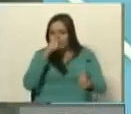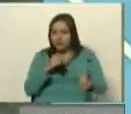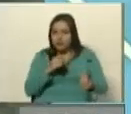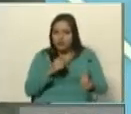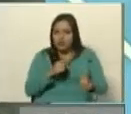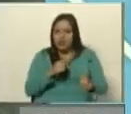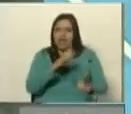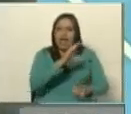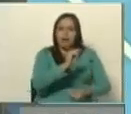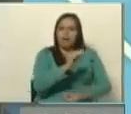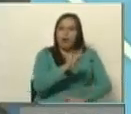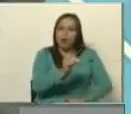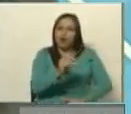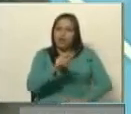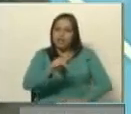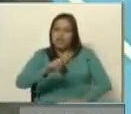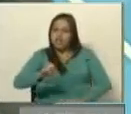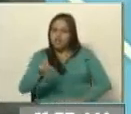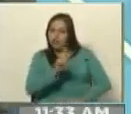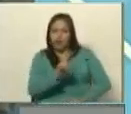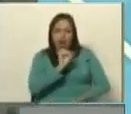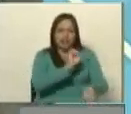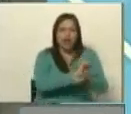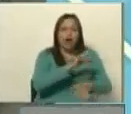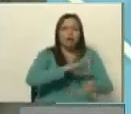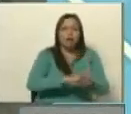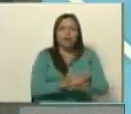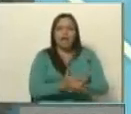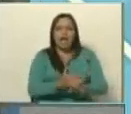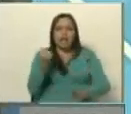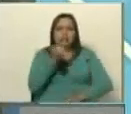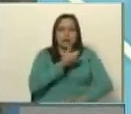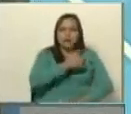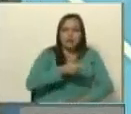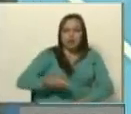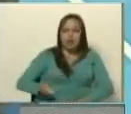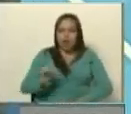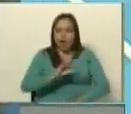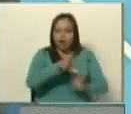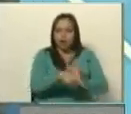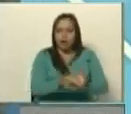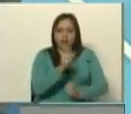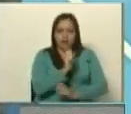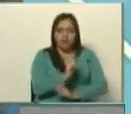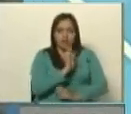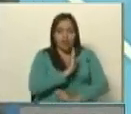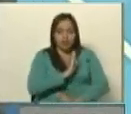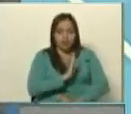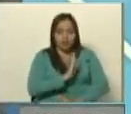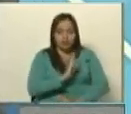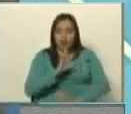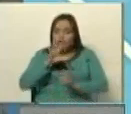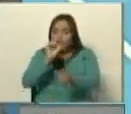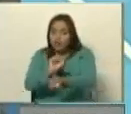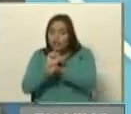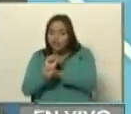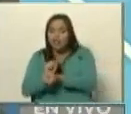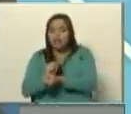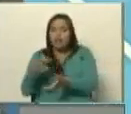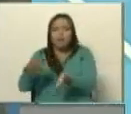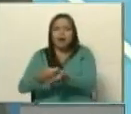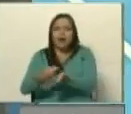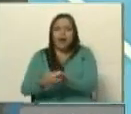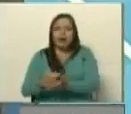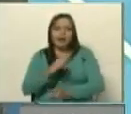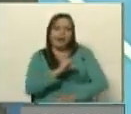mafioso, ni por robar bancos, ni por asesinar personas, sino porque no pagó sus impuestos. Lo único que importa en Estados